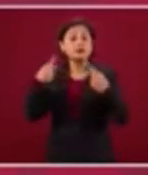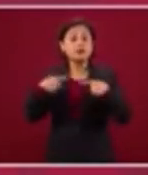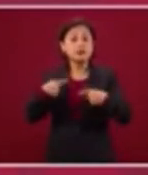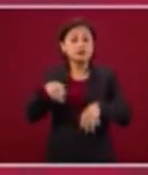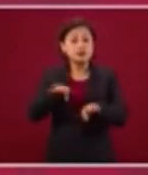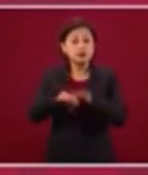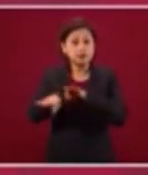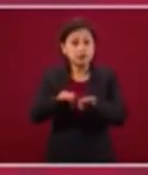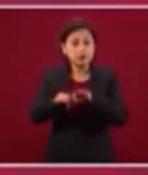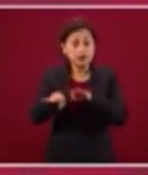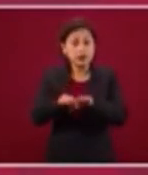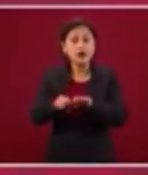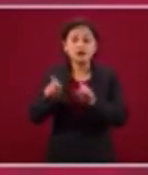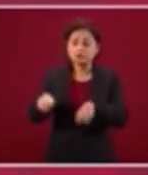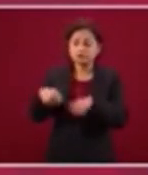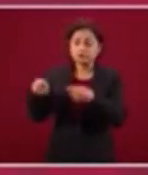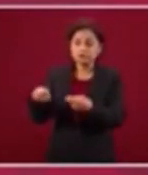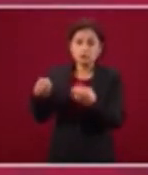sindicatos,